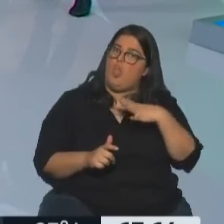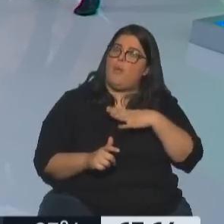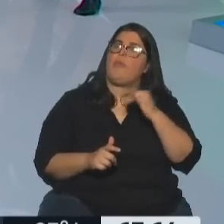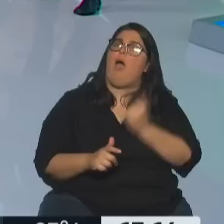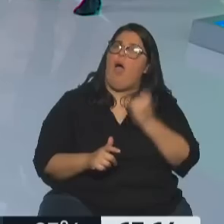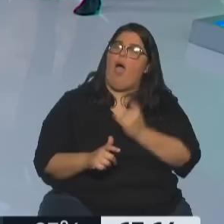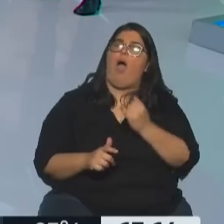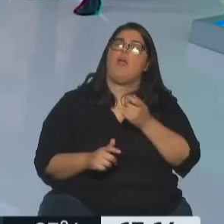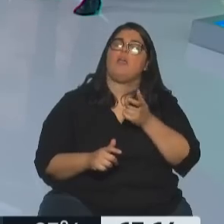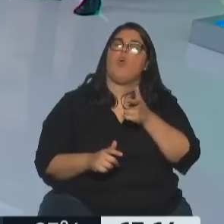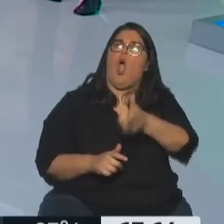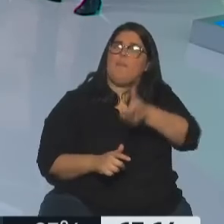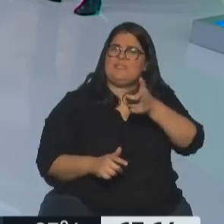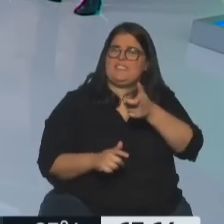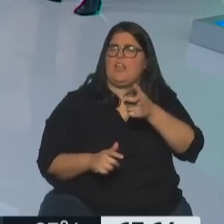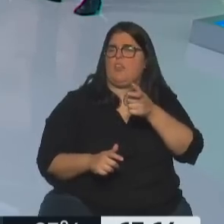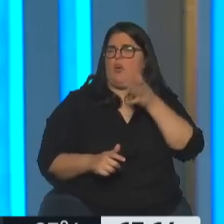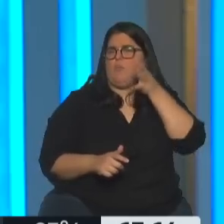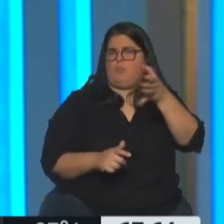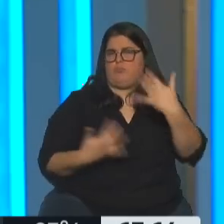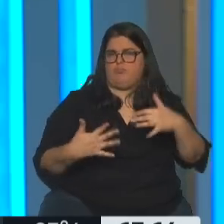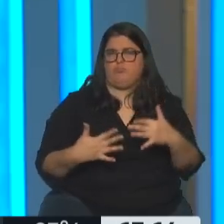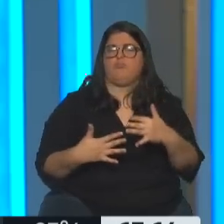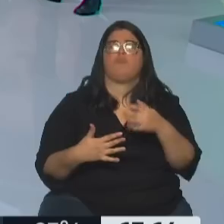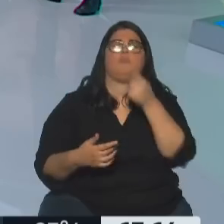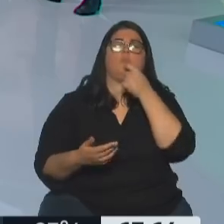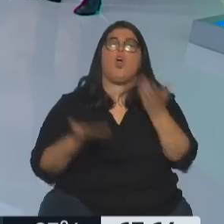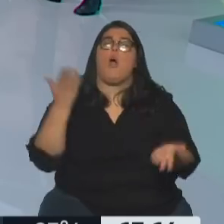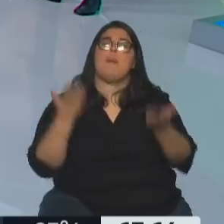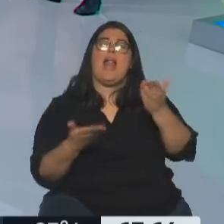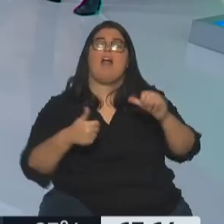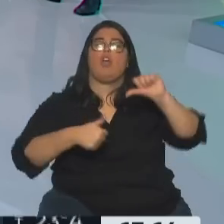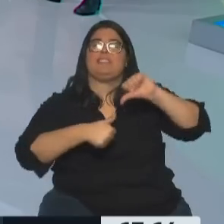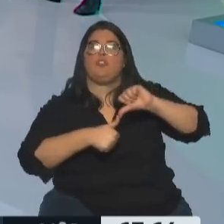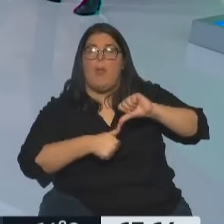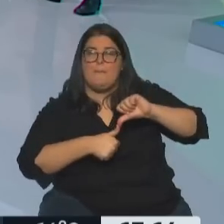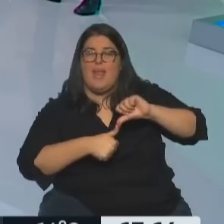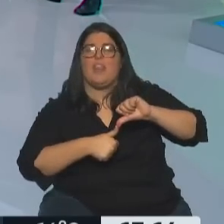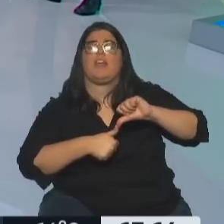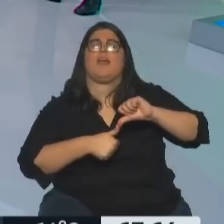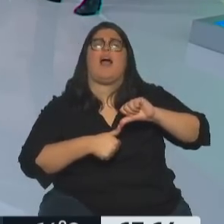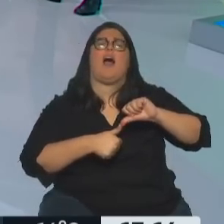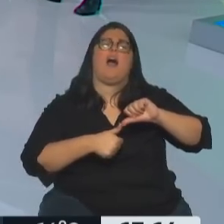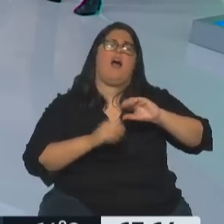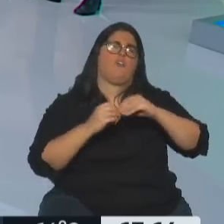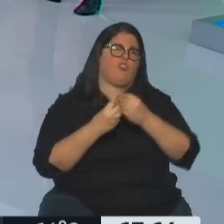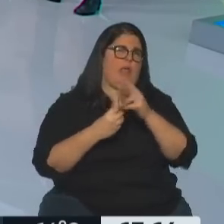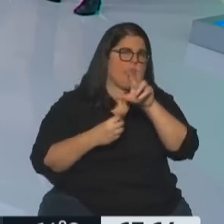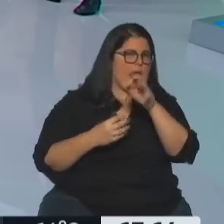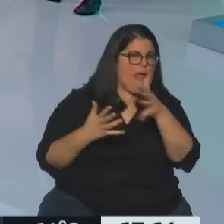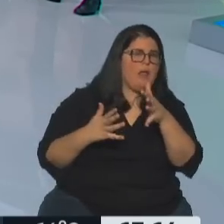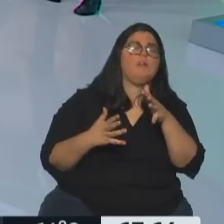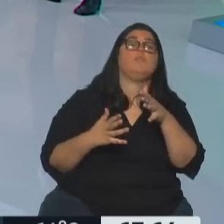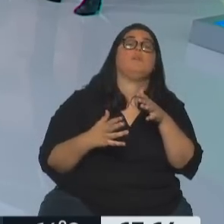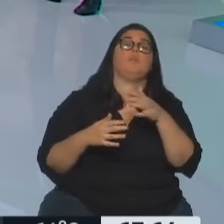homicidio. No, bueno, es altísima. Altísima, sí, claro, sí. Si lo comparamos con Centroamérica, que llega a tener tener incluso hasta 30, Correcto. pero son las tasas